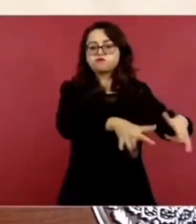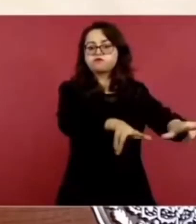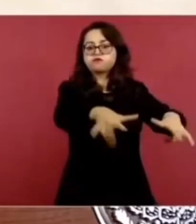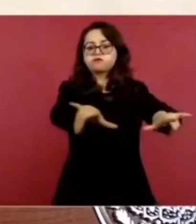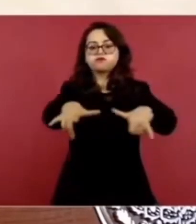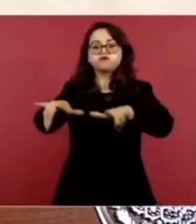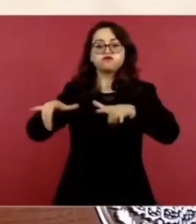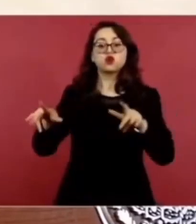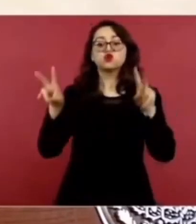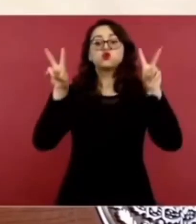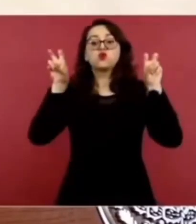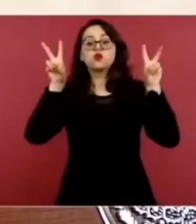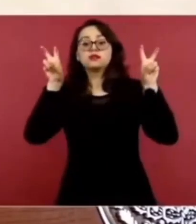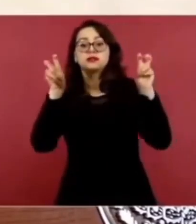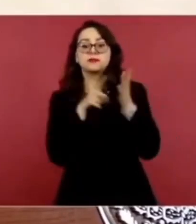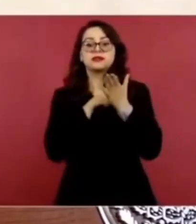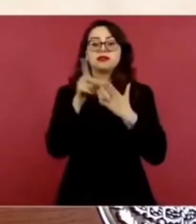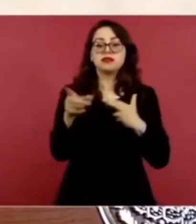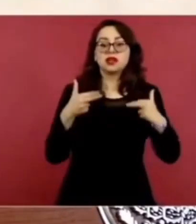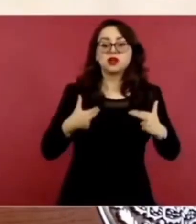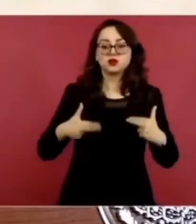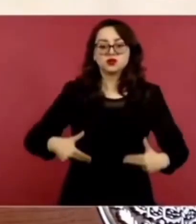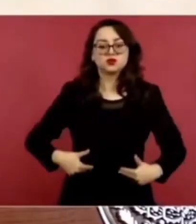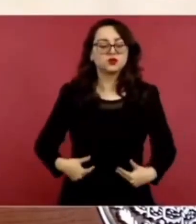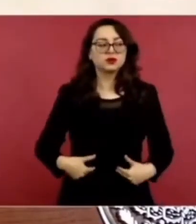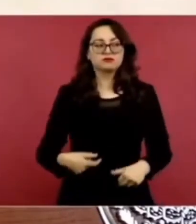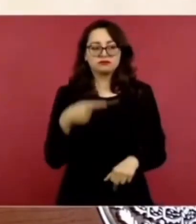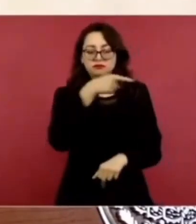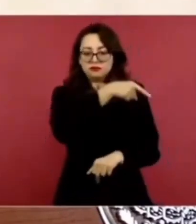supuestamente defensoras de derechos humanos